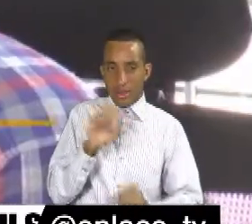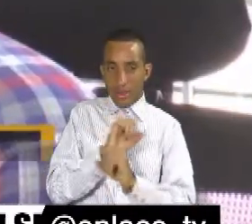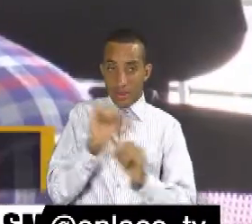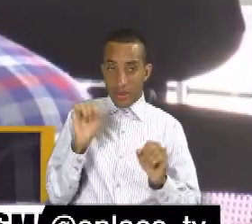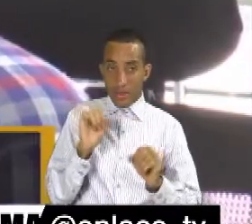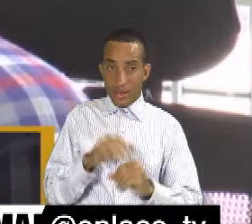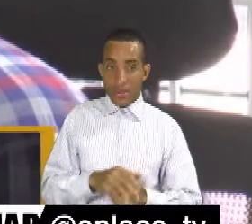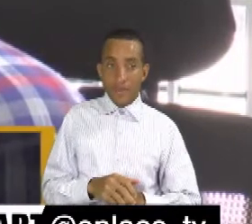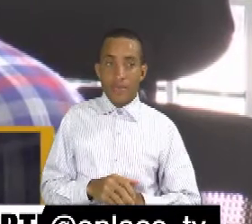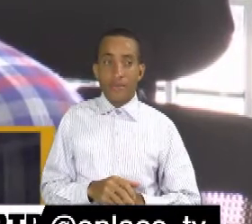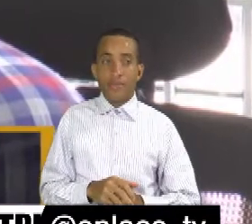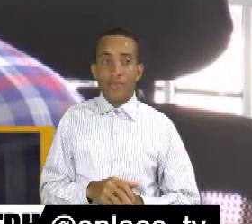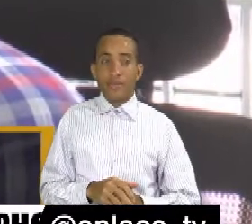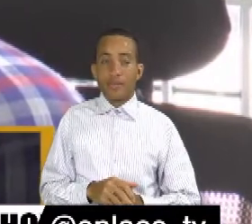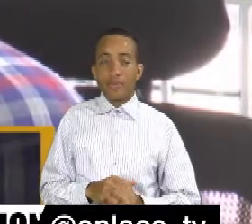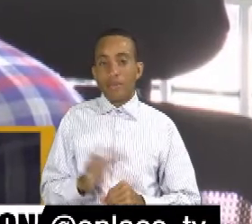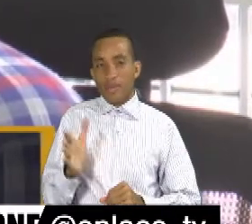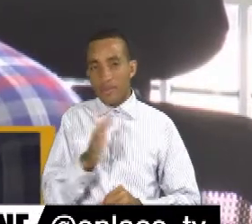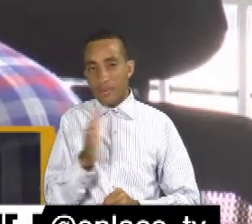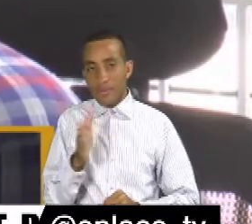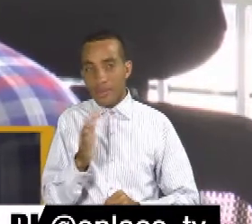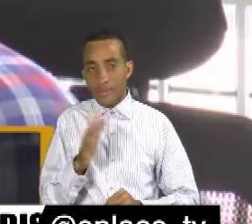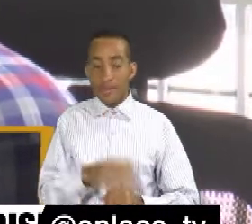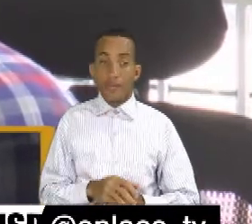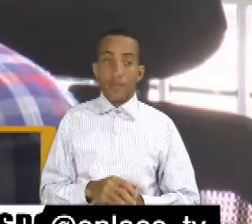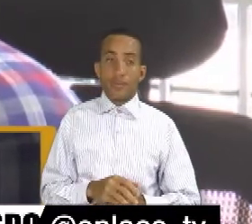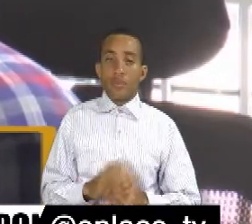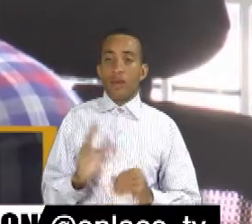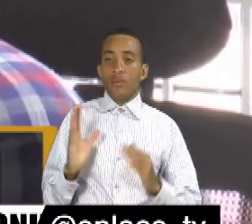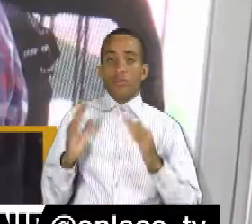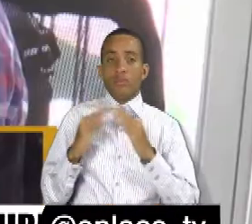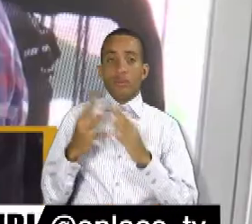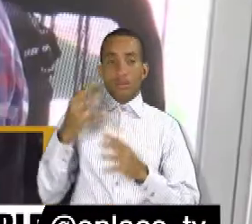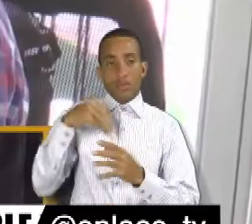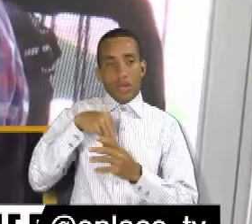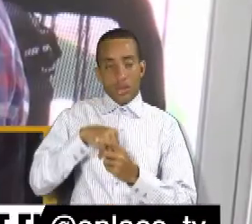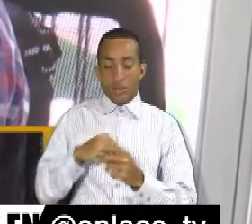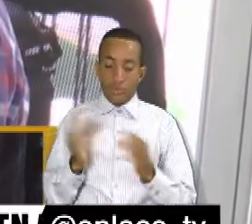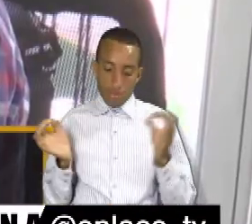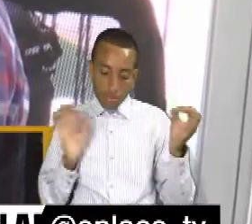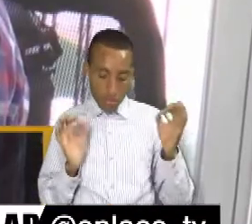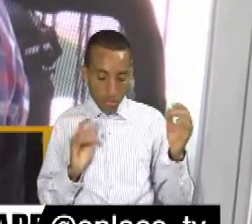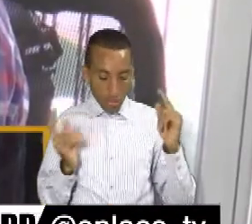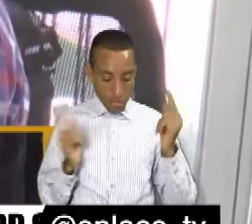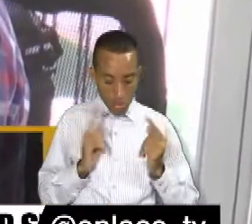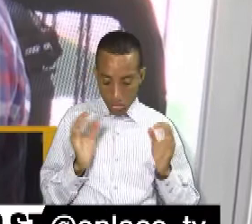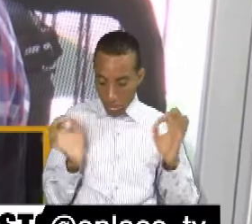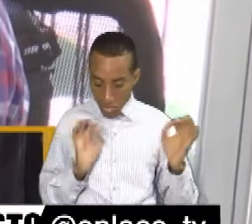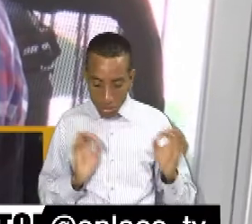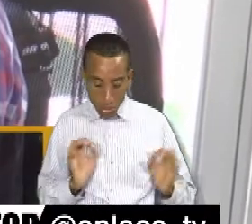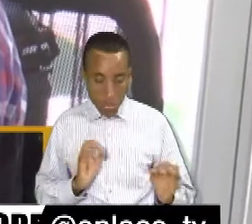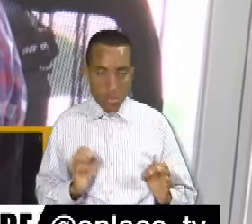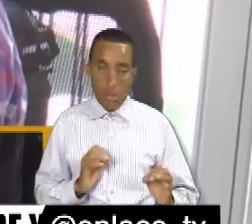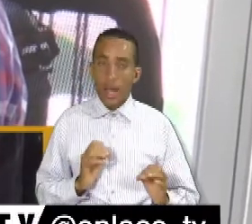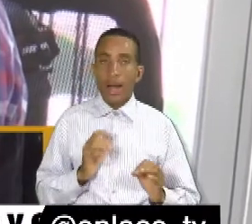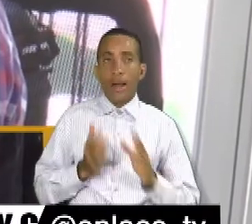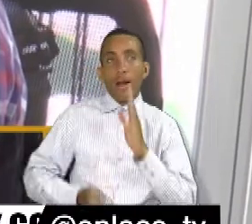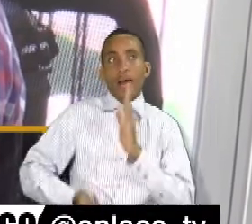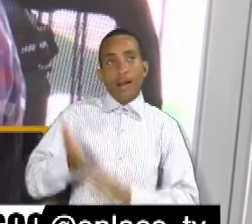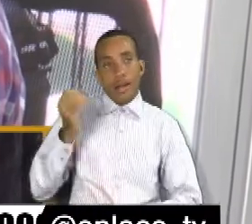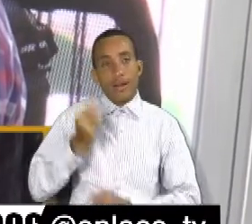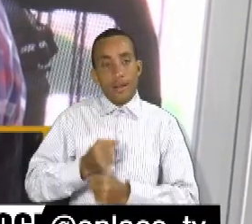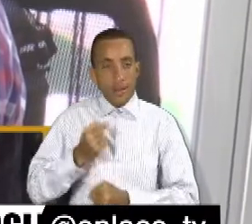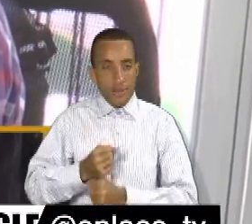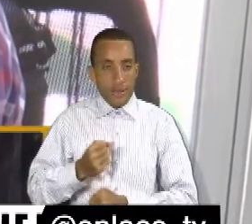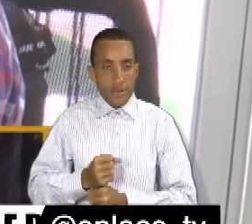Hacia las 7 de la mañana aproximadamente, cuando se encontraba en su apartamento alistándose para realizar sus labores diarias, según sus familiares, Jaime